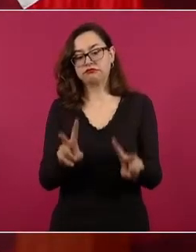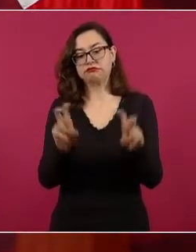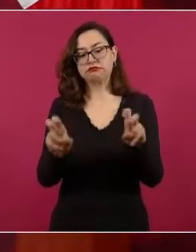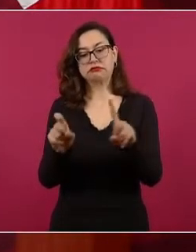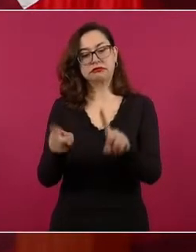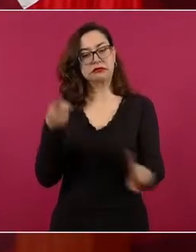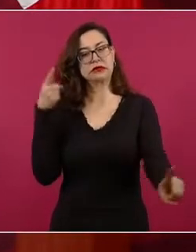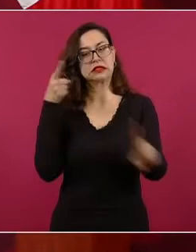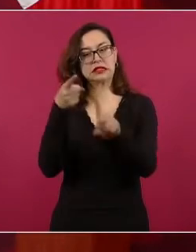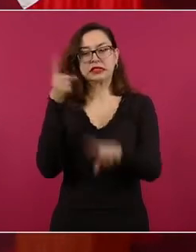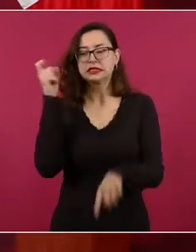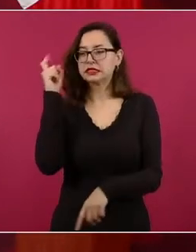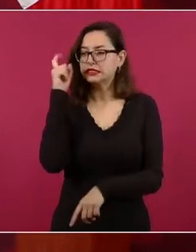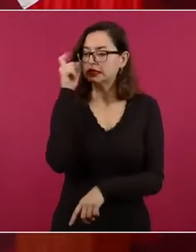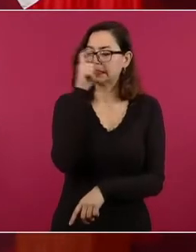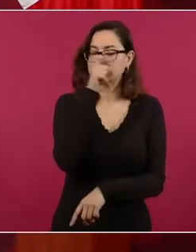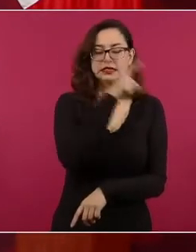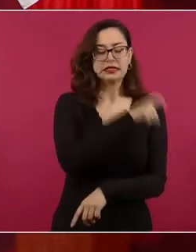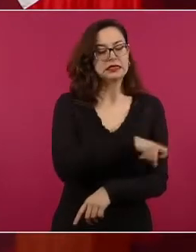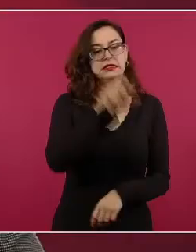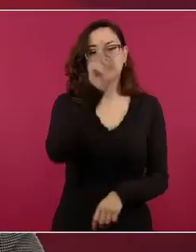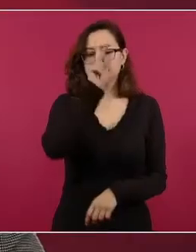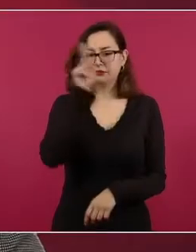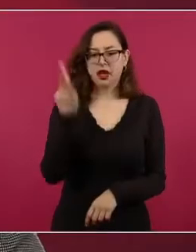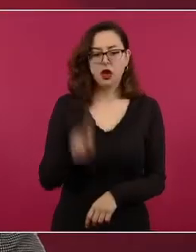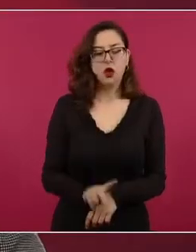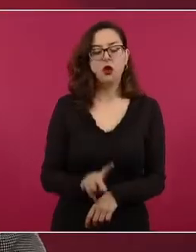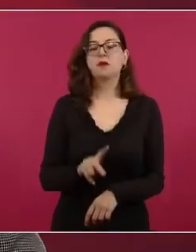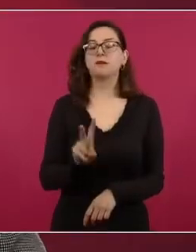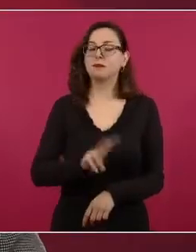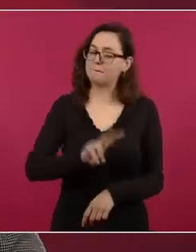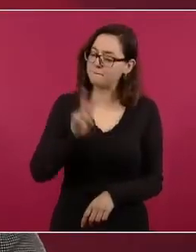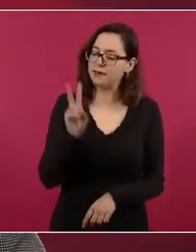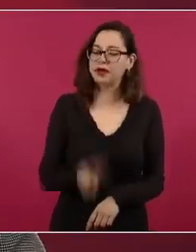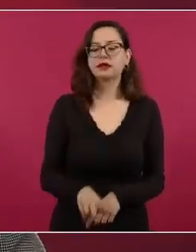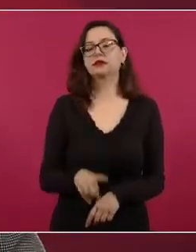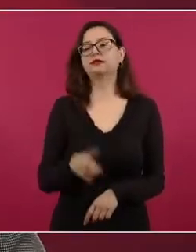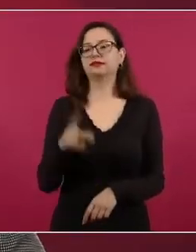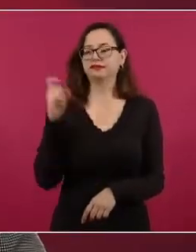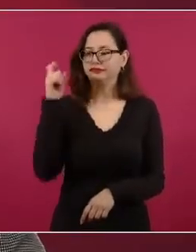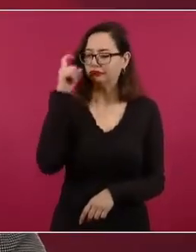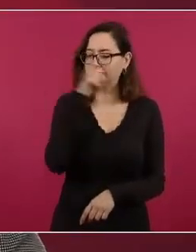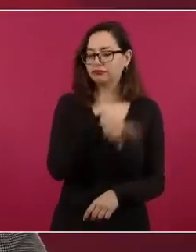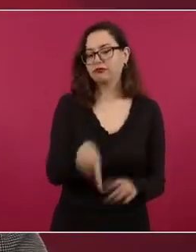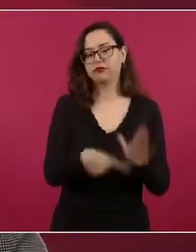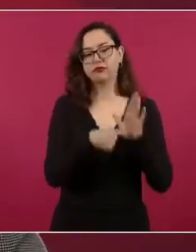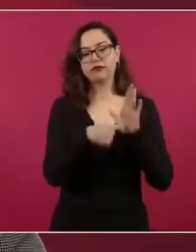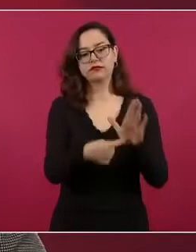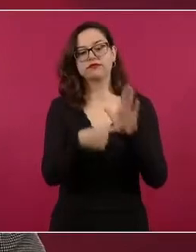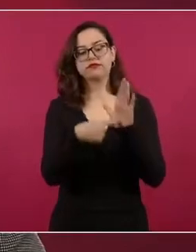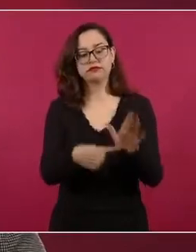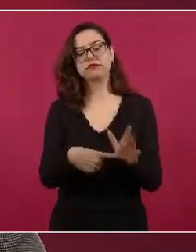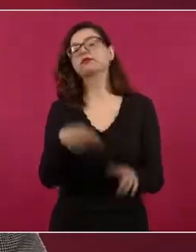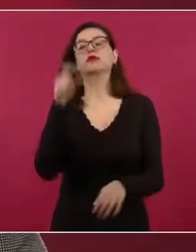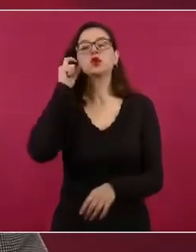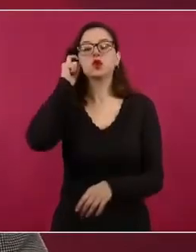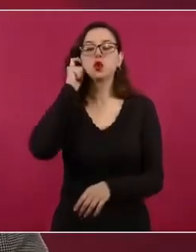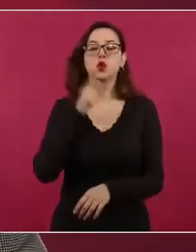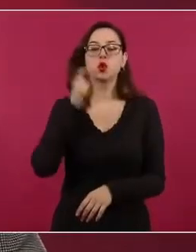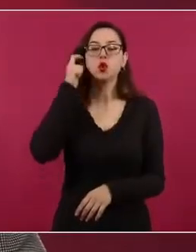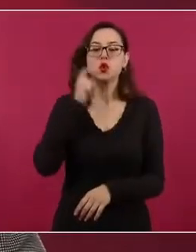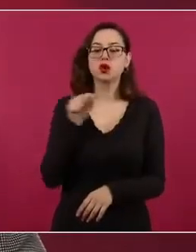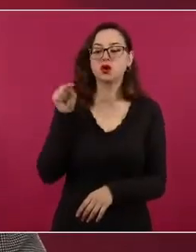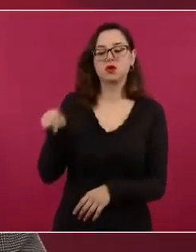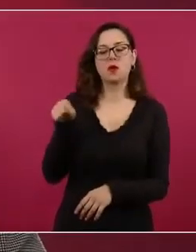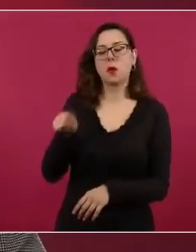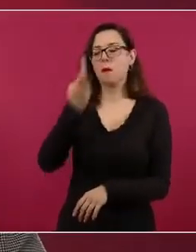presidente, todos, pero en este estado con mayor claridad, e informará también en Guerrero y informará también de la creación